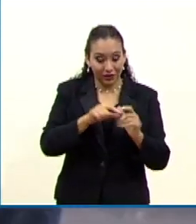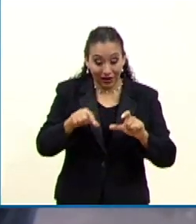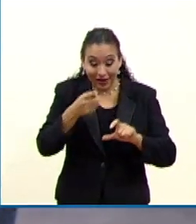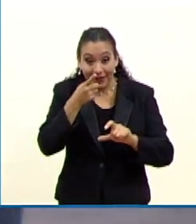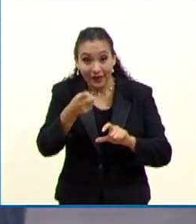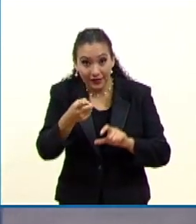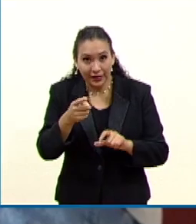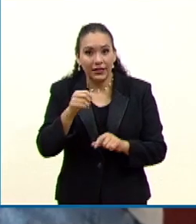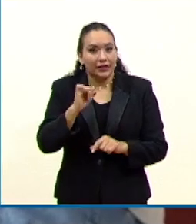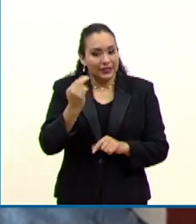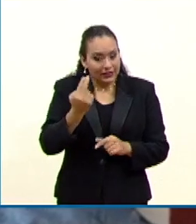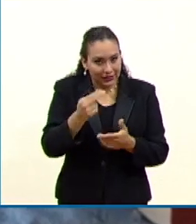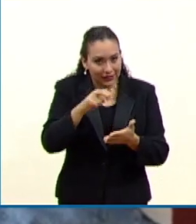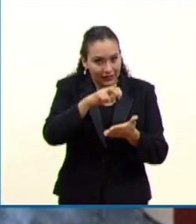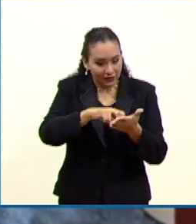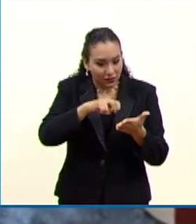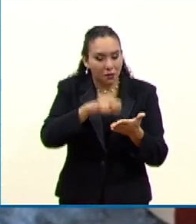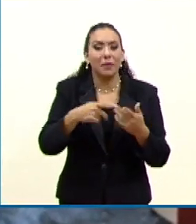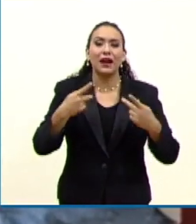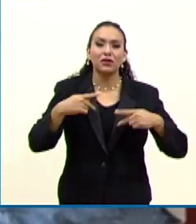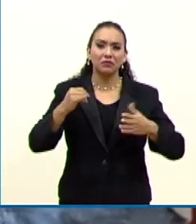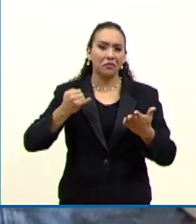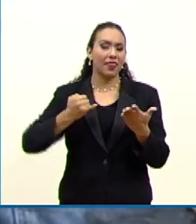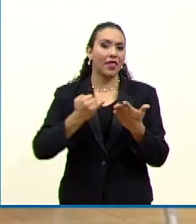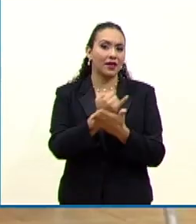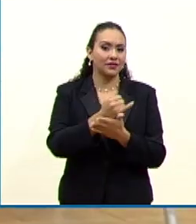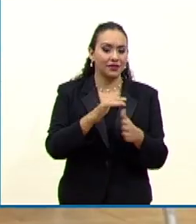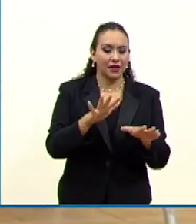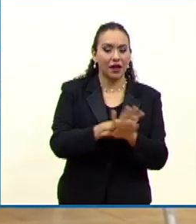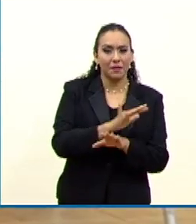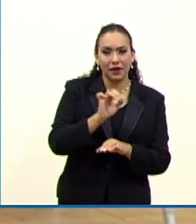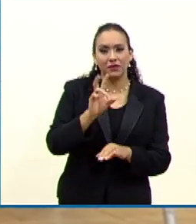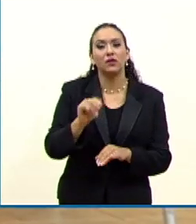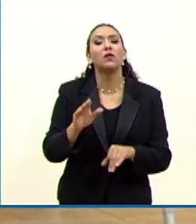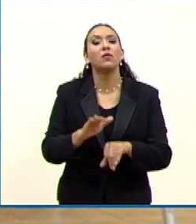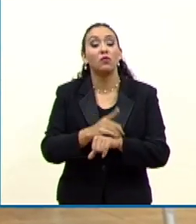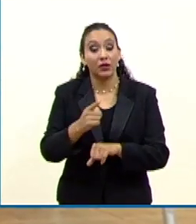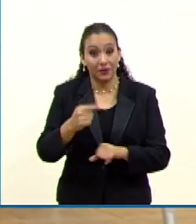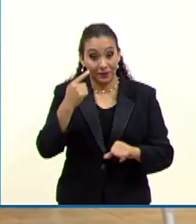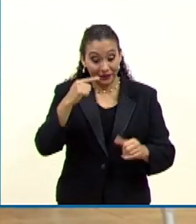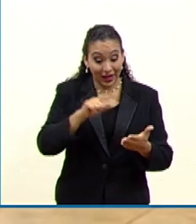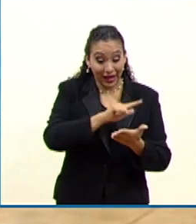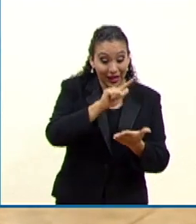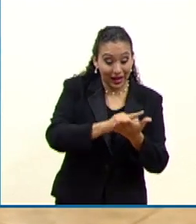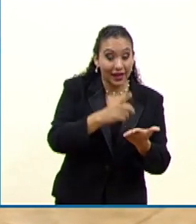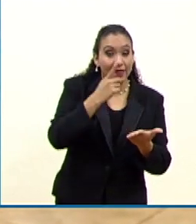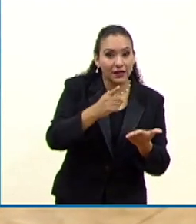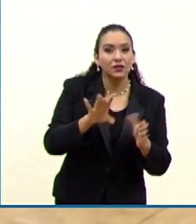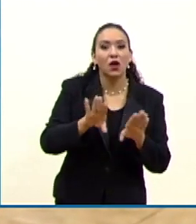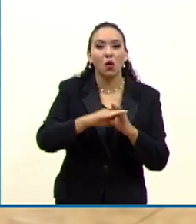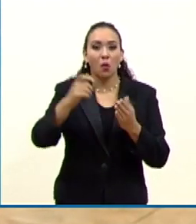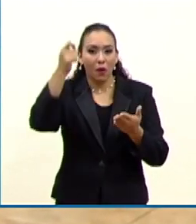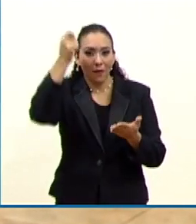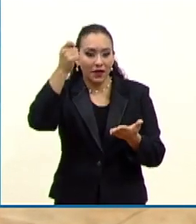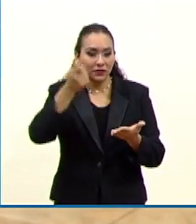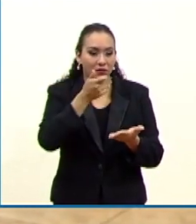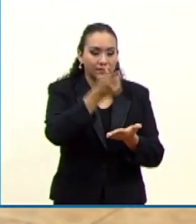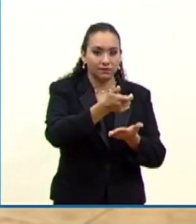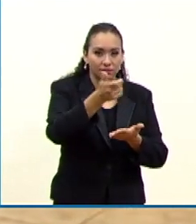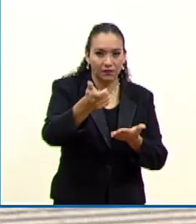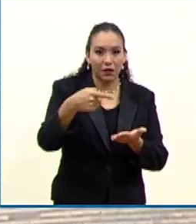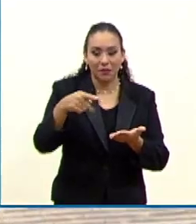inviable modificar el sistema elegido porque el esquema de financiamiento del régimen pensionario de reparto es distinto,